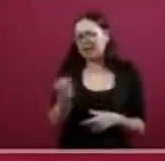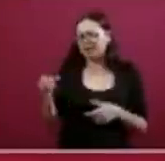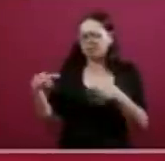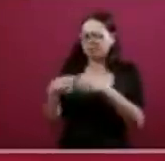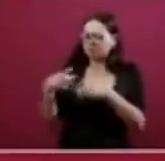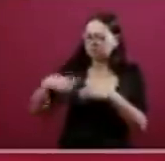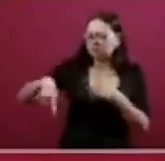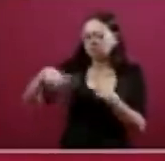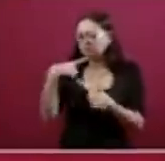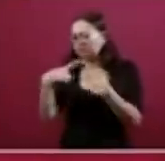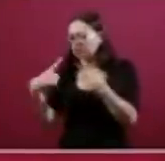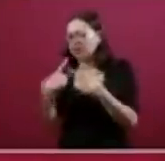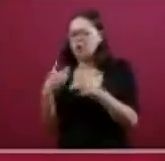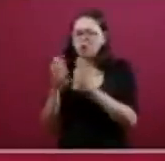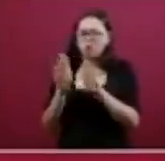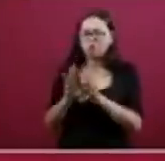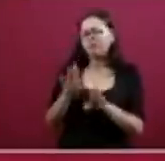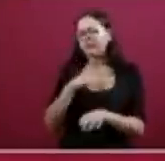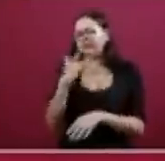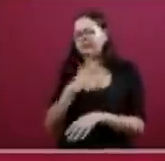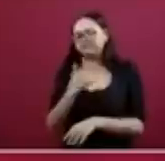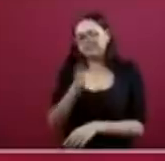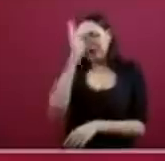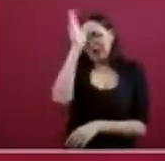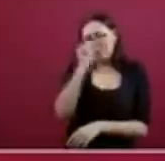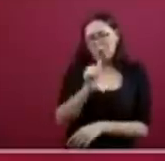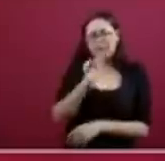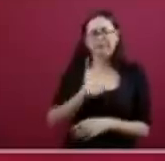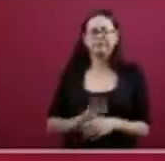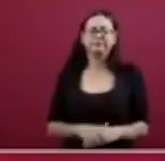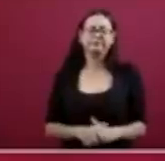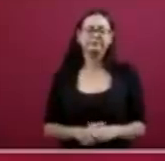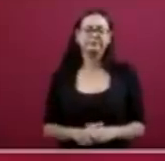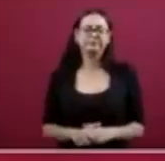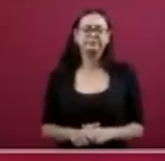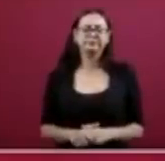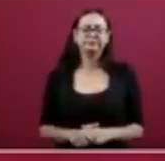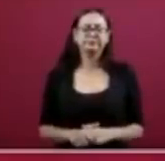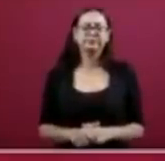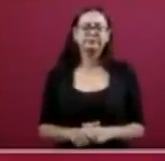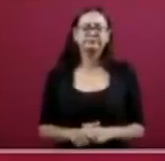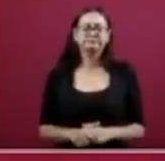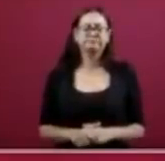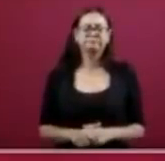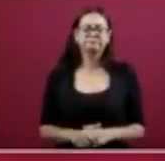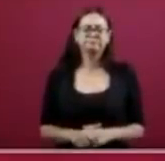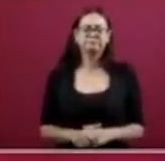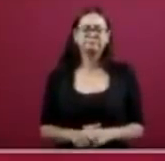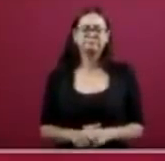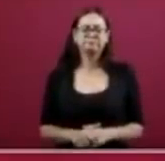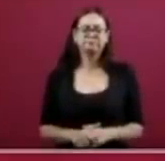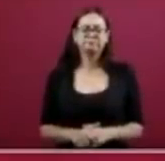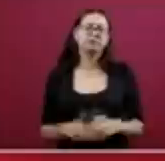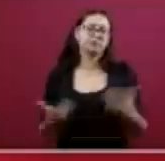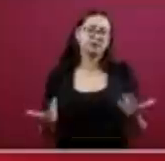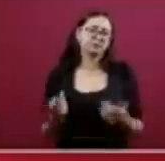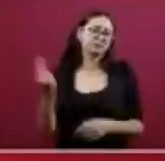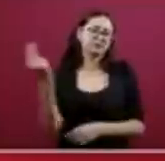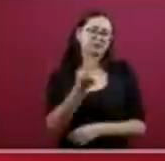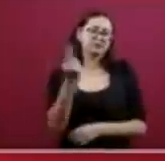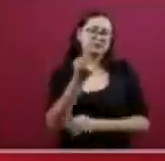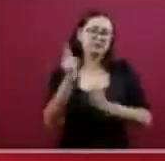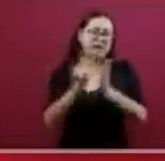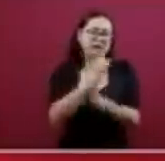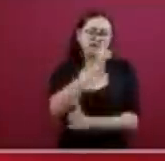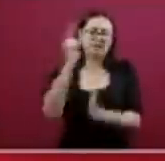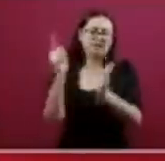acuerdo sobre esto. Y por eso… lo de la ley,